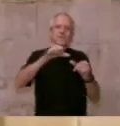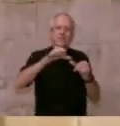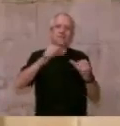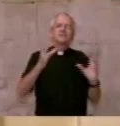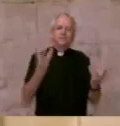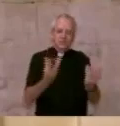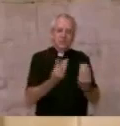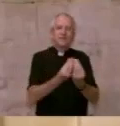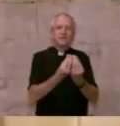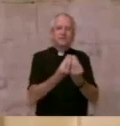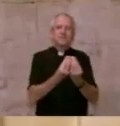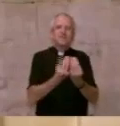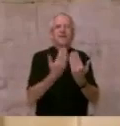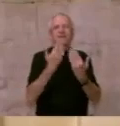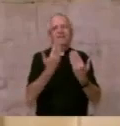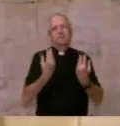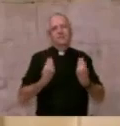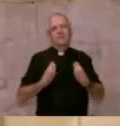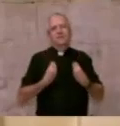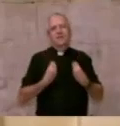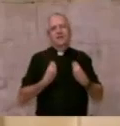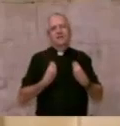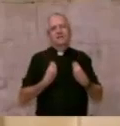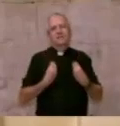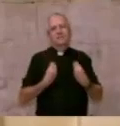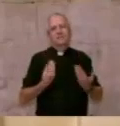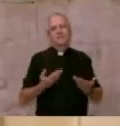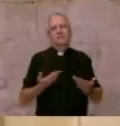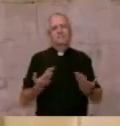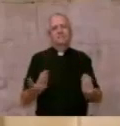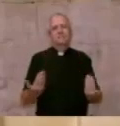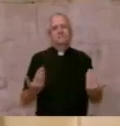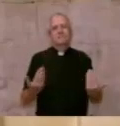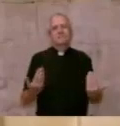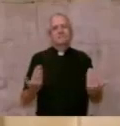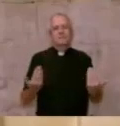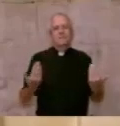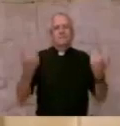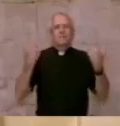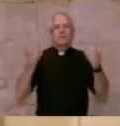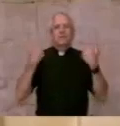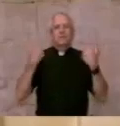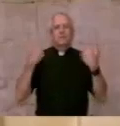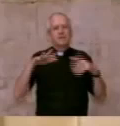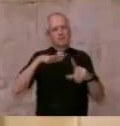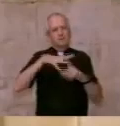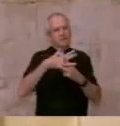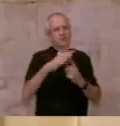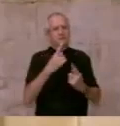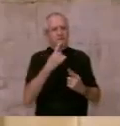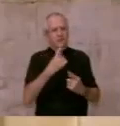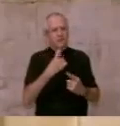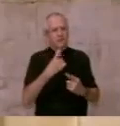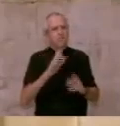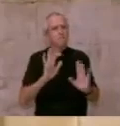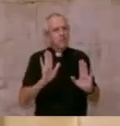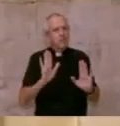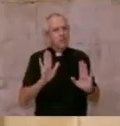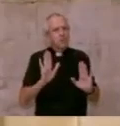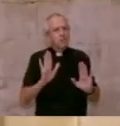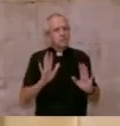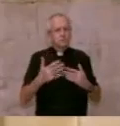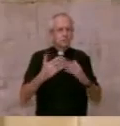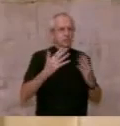nos encontraremos. Gràcies per la vostra vida i ministeri. Gràcies per vostra vida i ministeri. Gràcies. A vegades en circumstàncies no fàcils, con